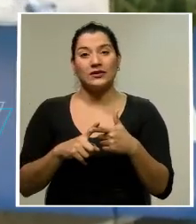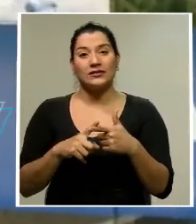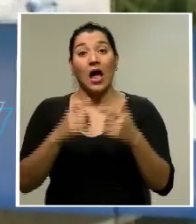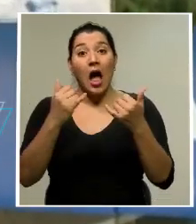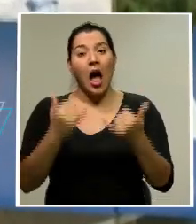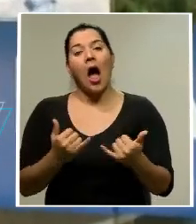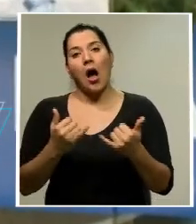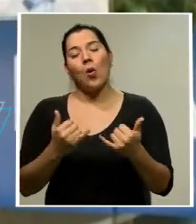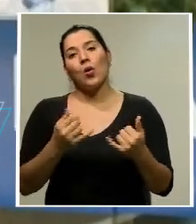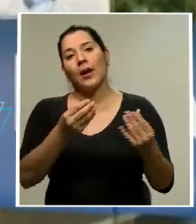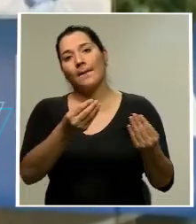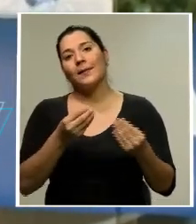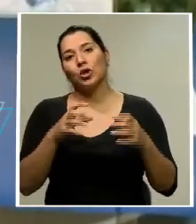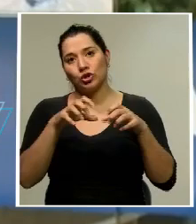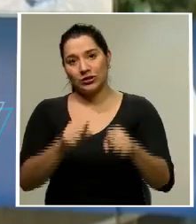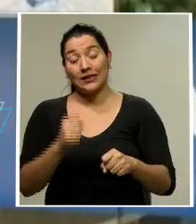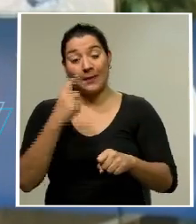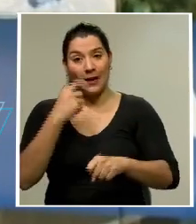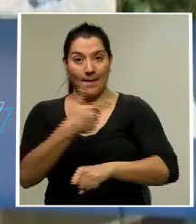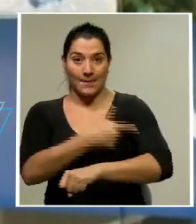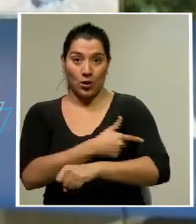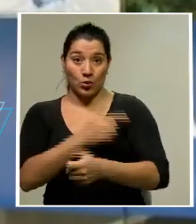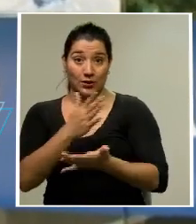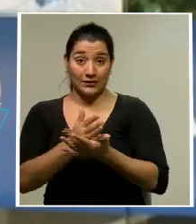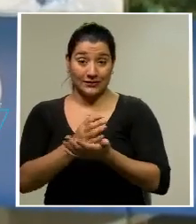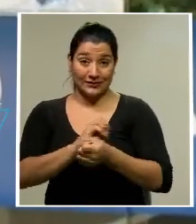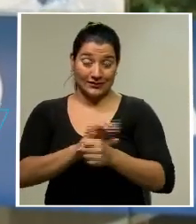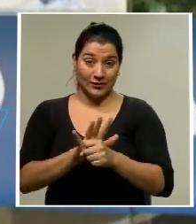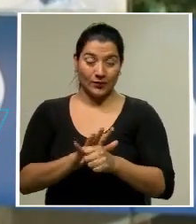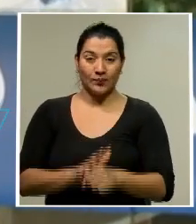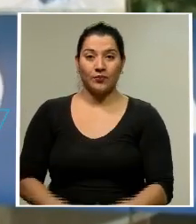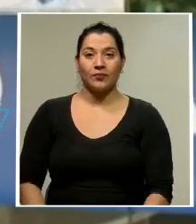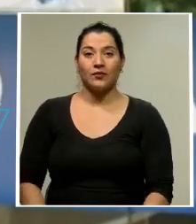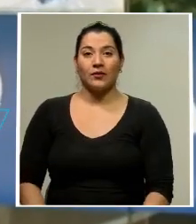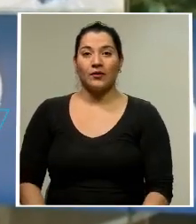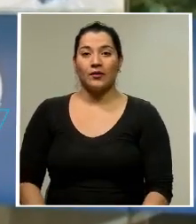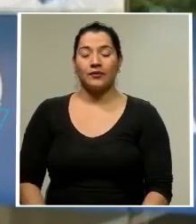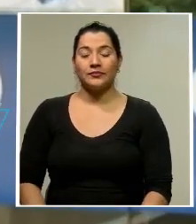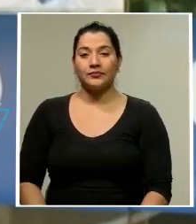una cita para venirnos a vacunar contra la enfermedad.